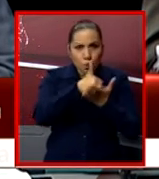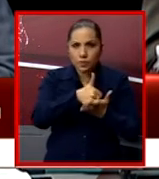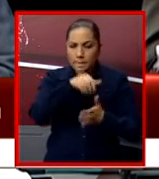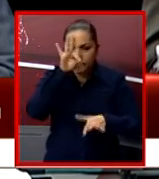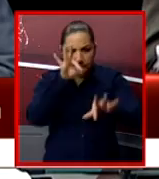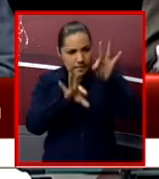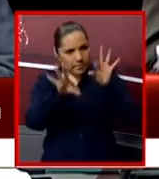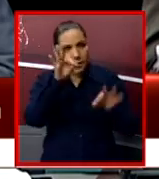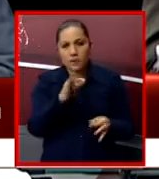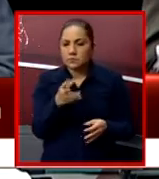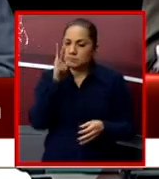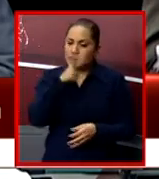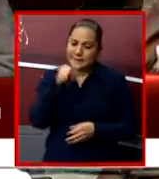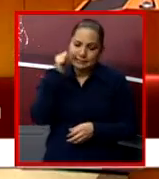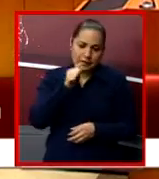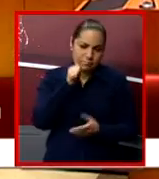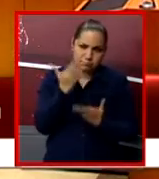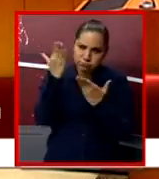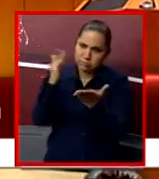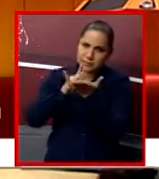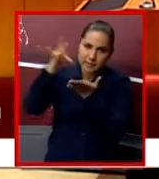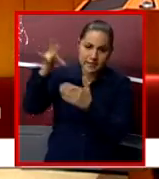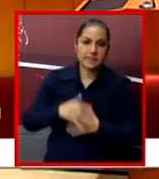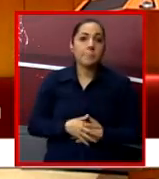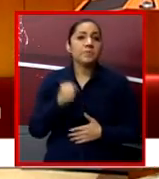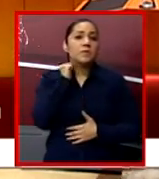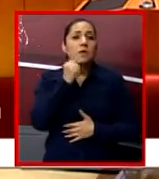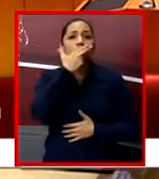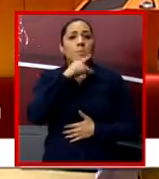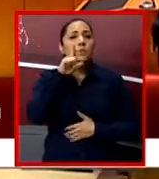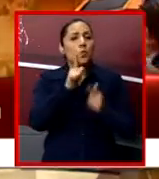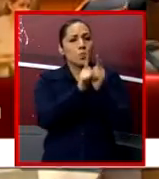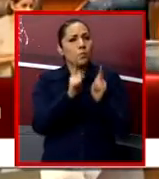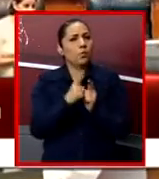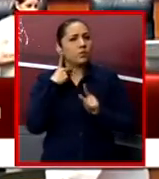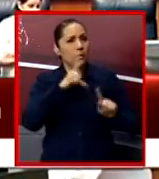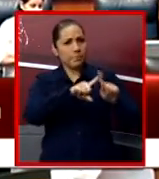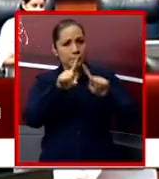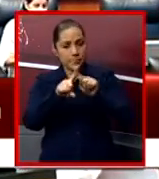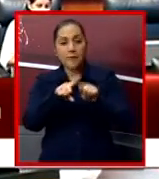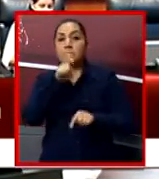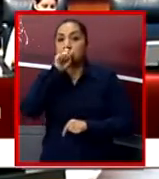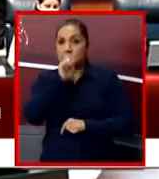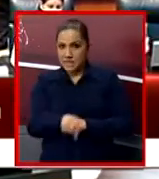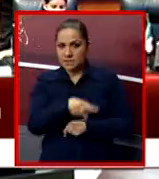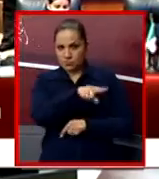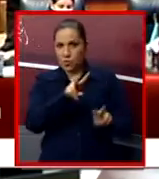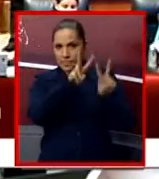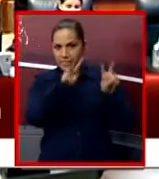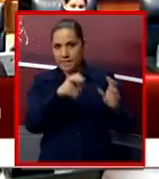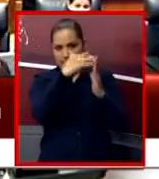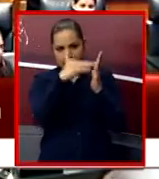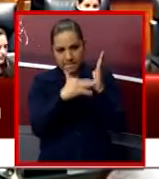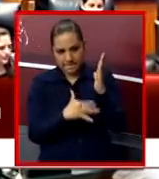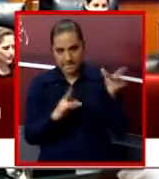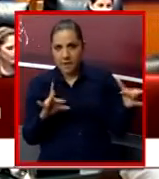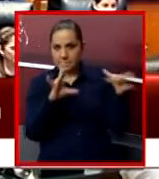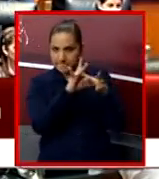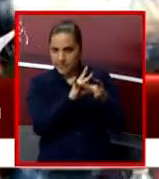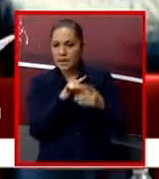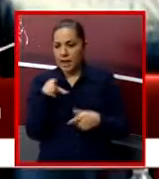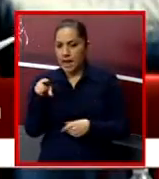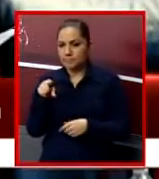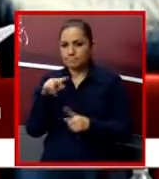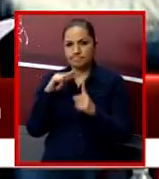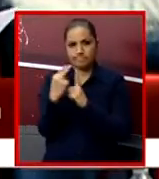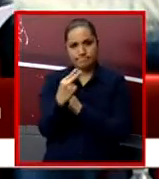siempre. Senadoras y senadores de diversos grupos parlamentarios hablaron en torno a este pronunciamiento. A